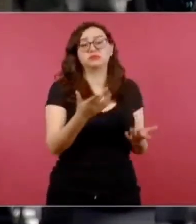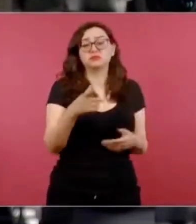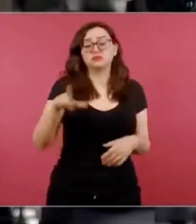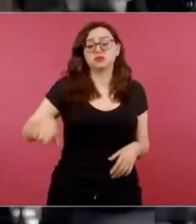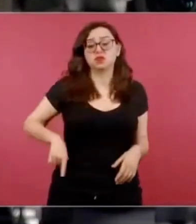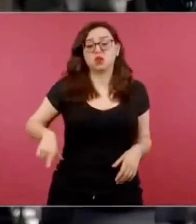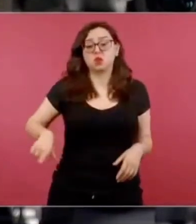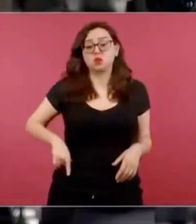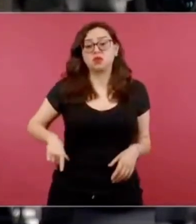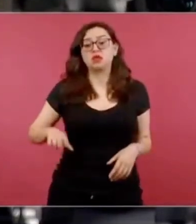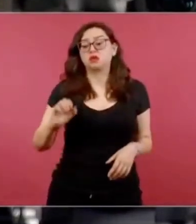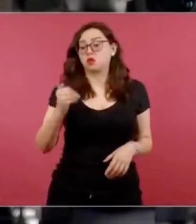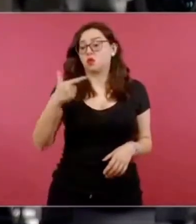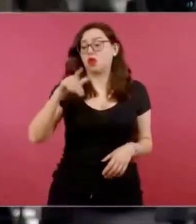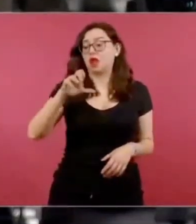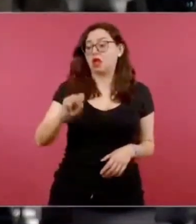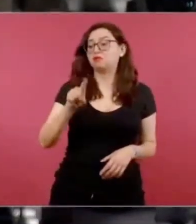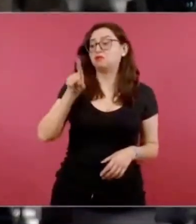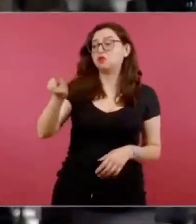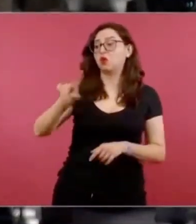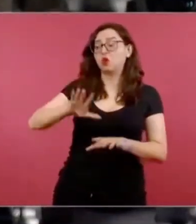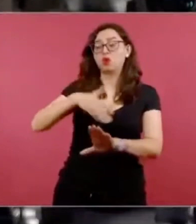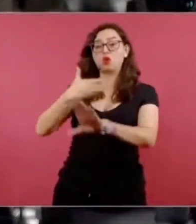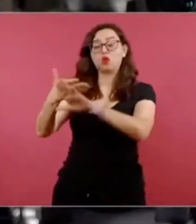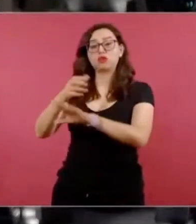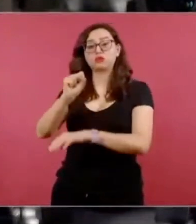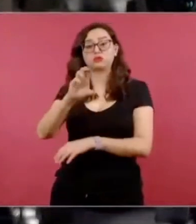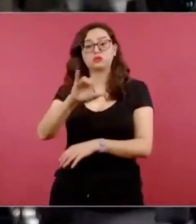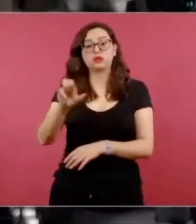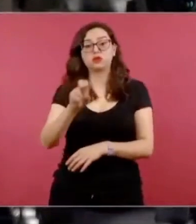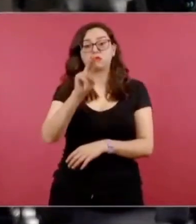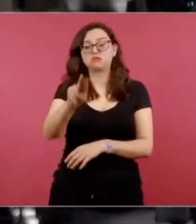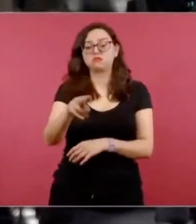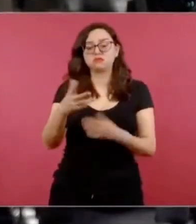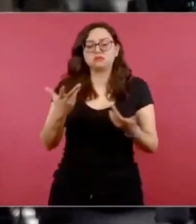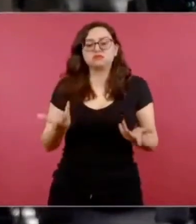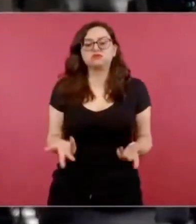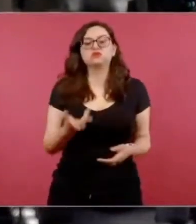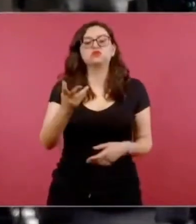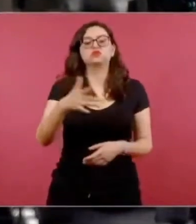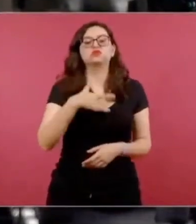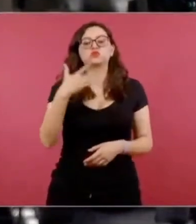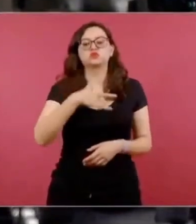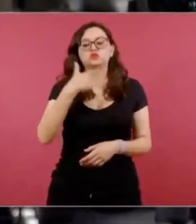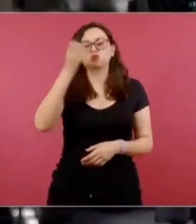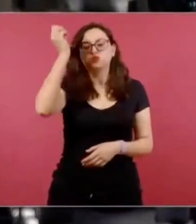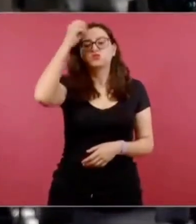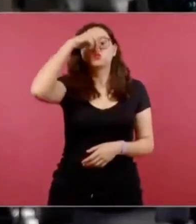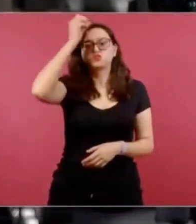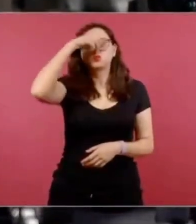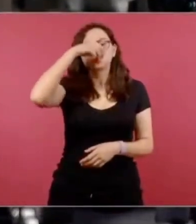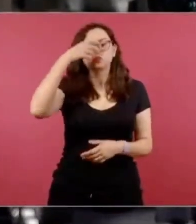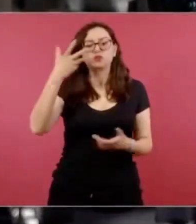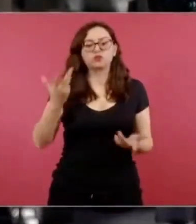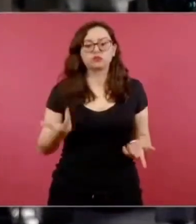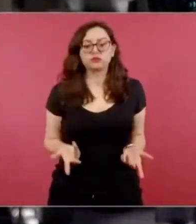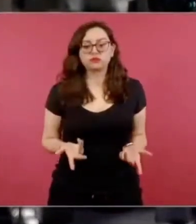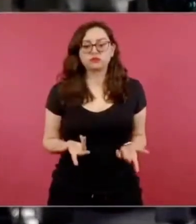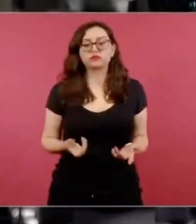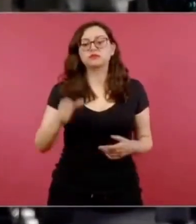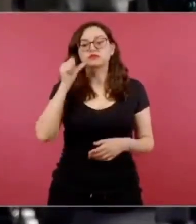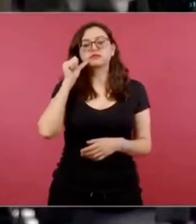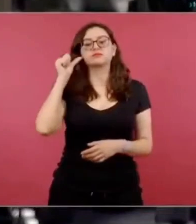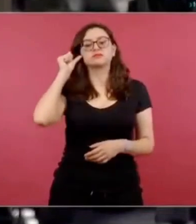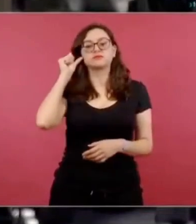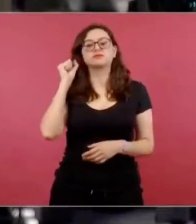Judicial, se comenta en redes sociales. Preguntarle su opinión al respecto de ese tema y puntualmente, pues lo que ocurrió ayer en el Senado